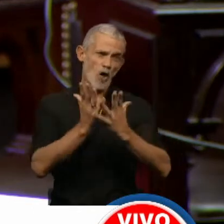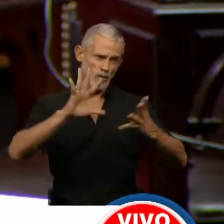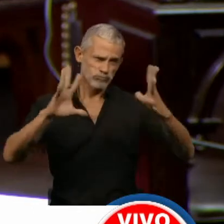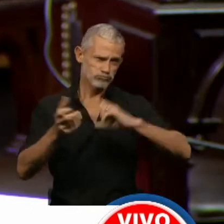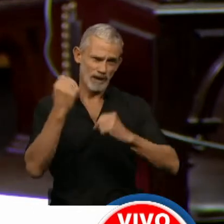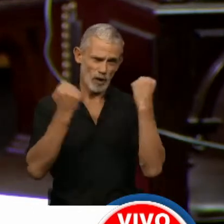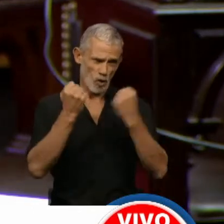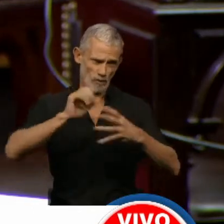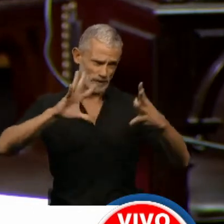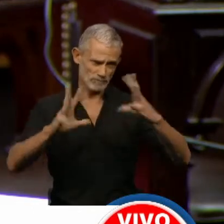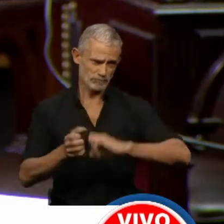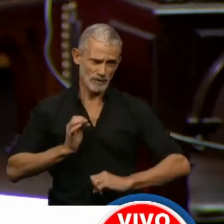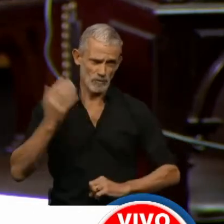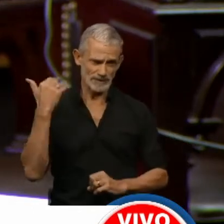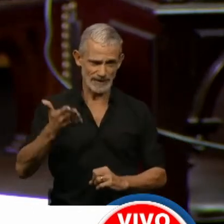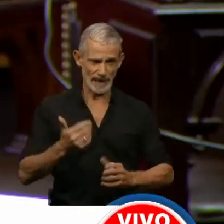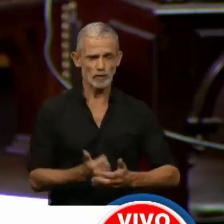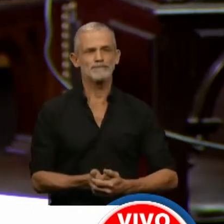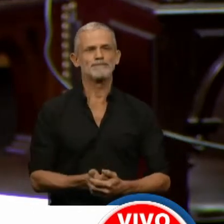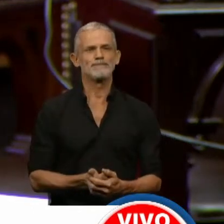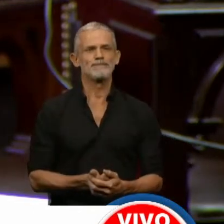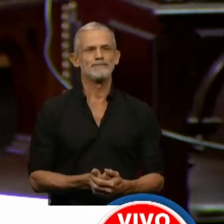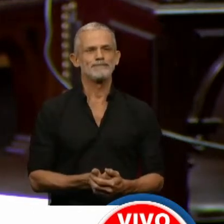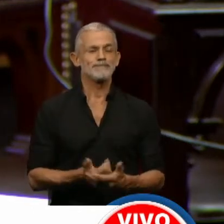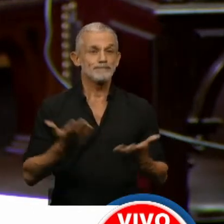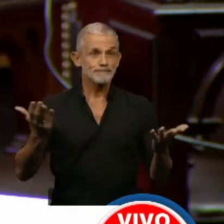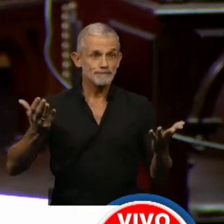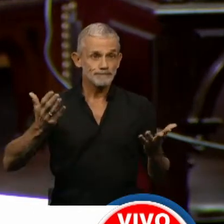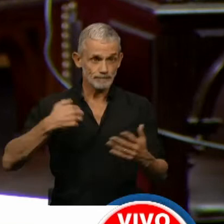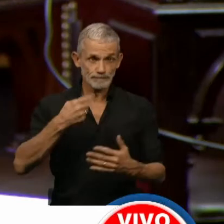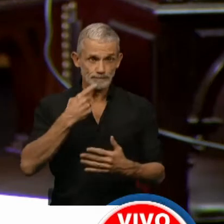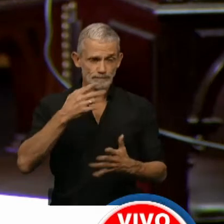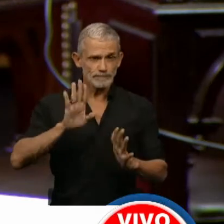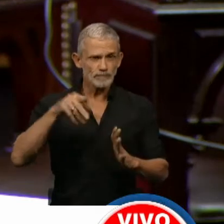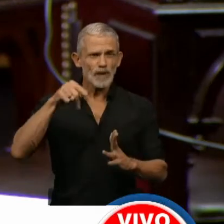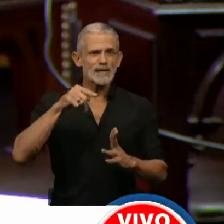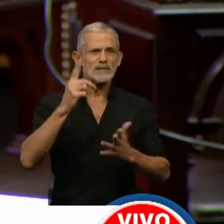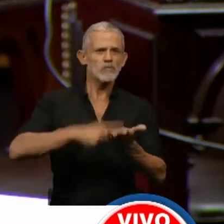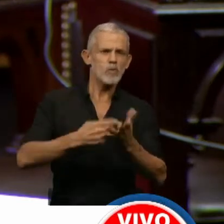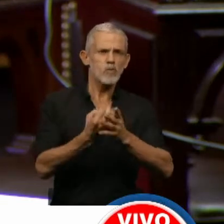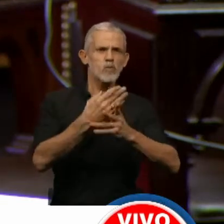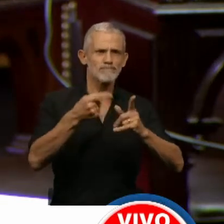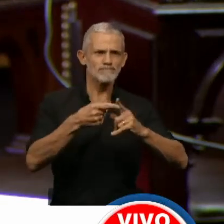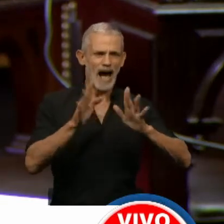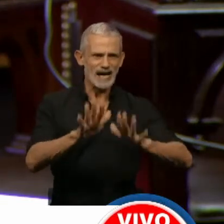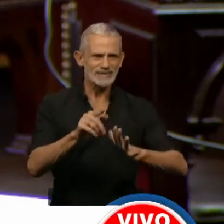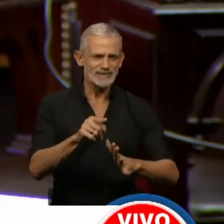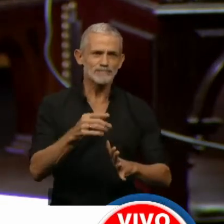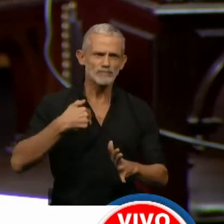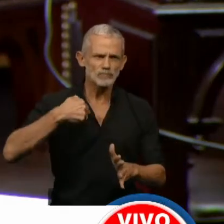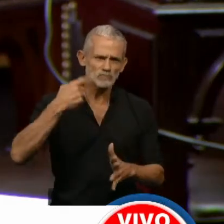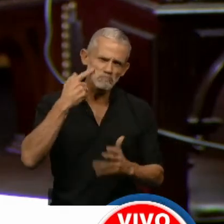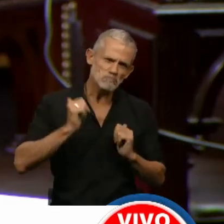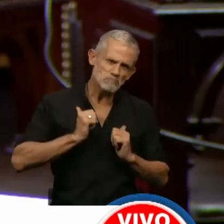del país. Entonces digo, señor presidente, cuando surgen estas medidas y cuando yo